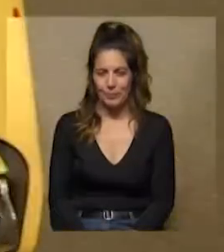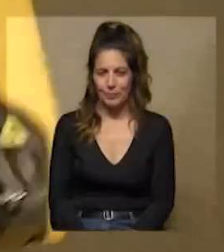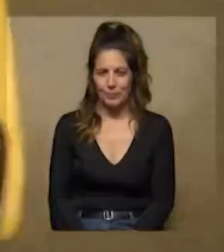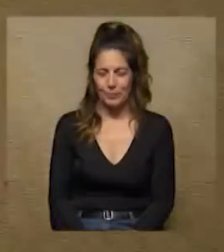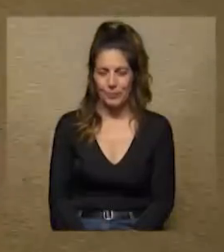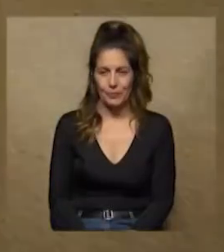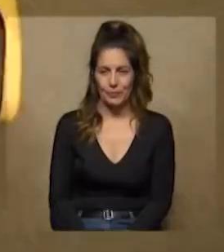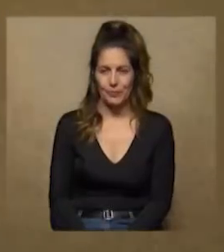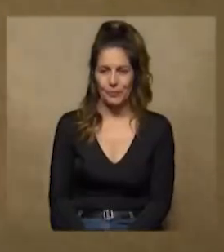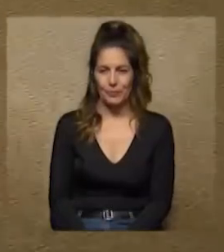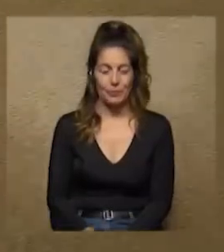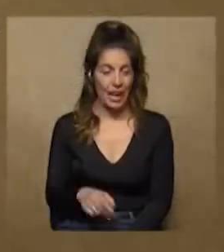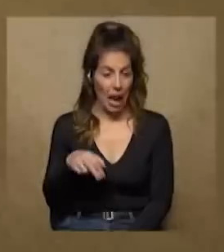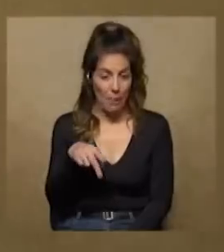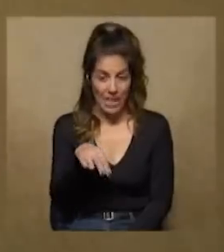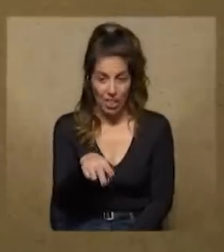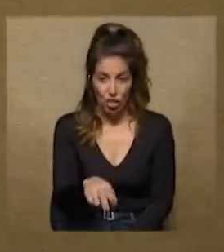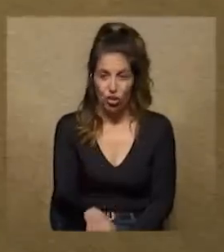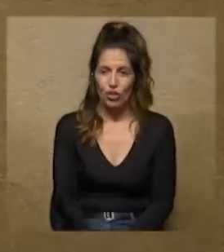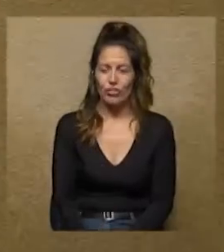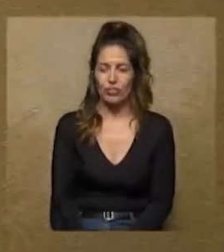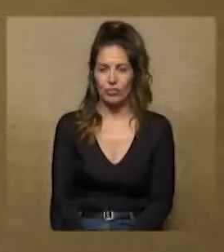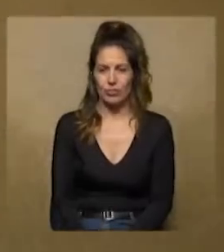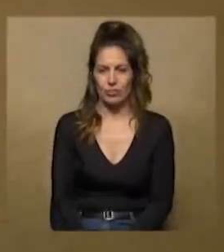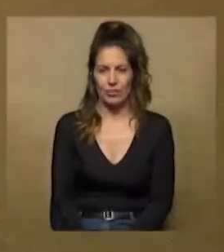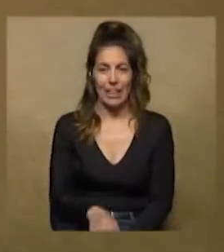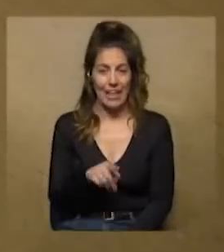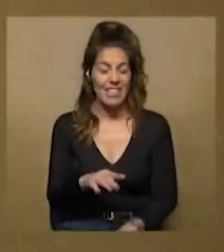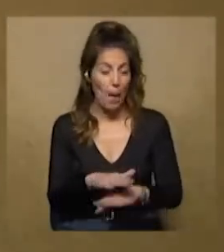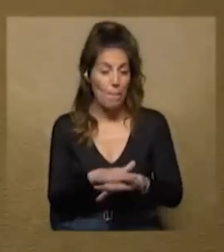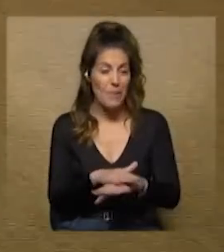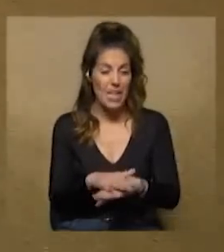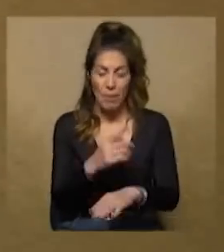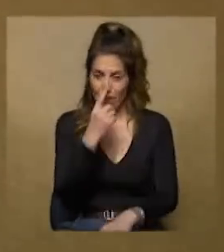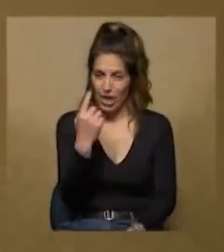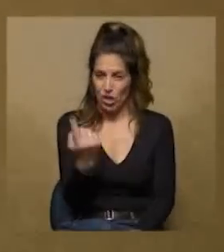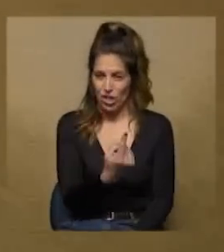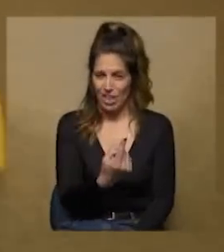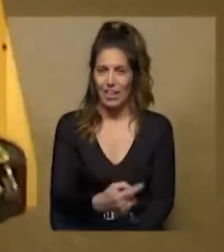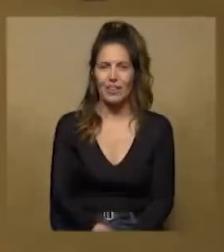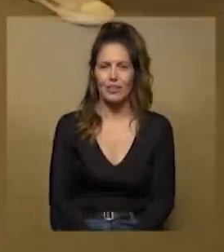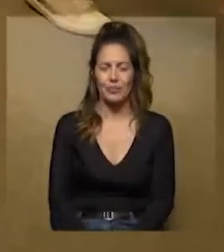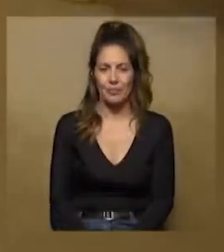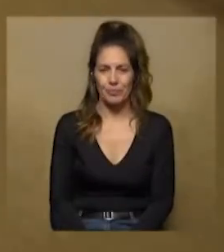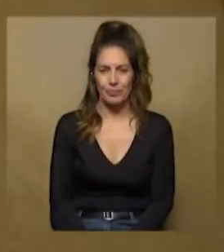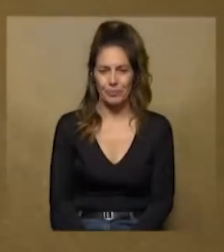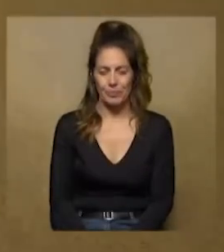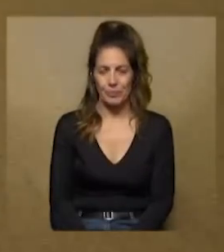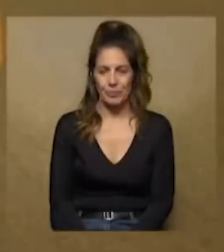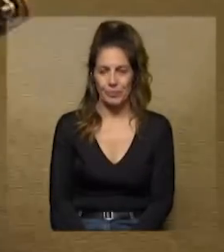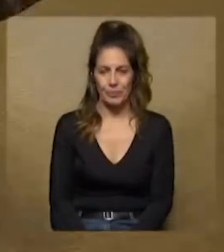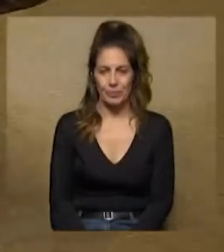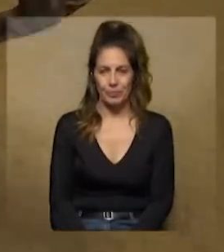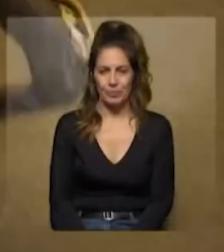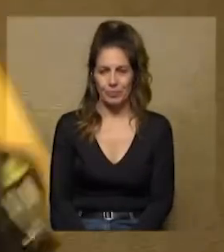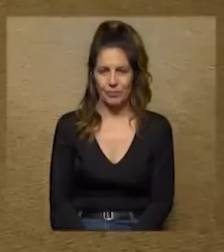ahí caminando Esa es la mínima velocidad claramente eh y bueno Ahí